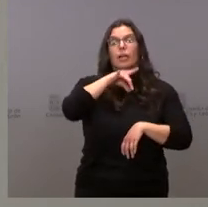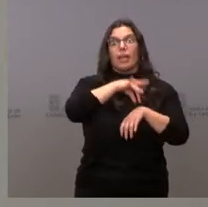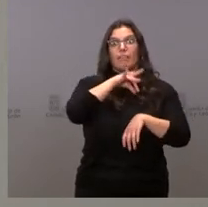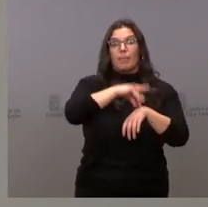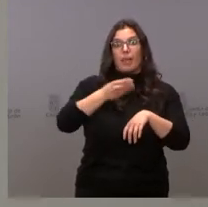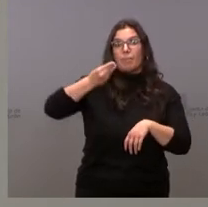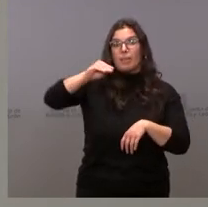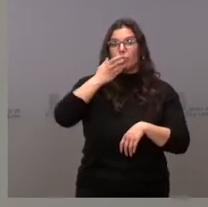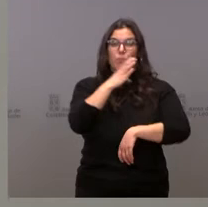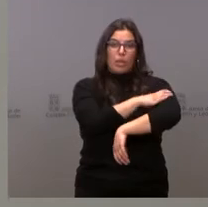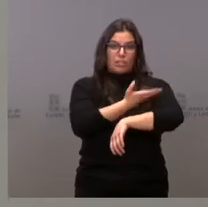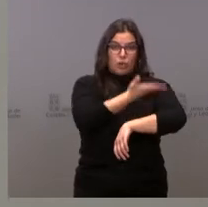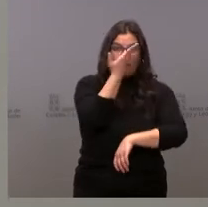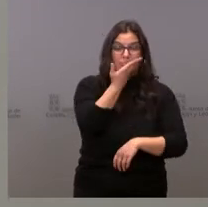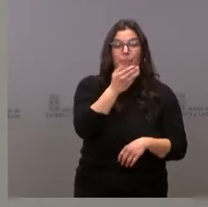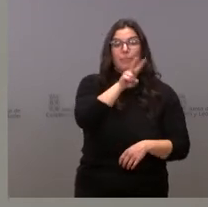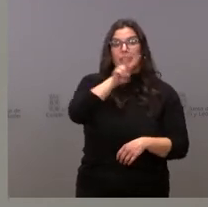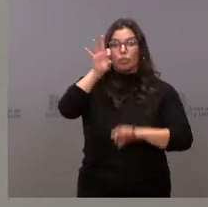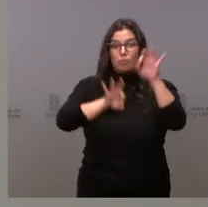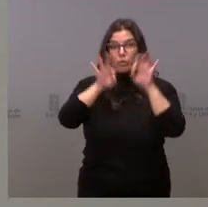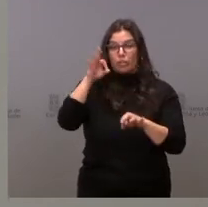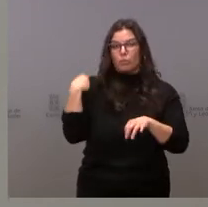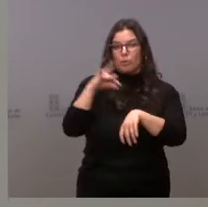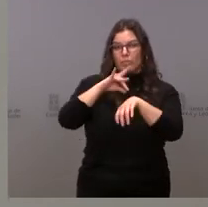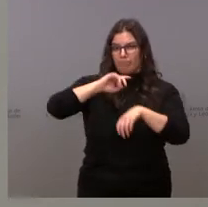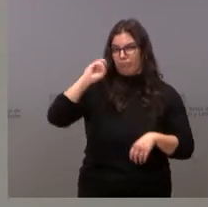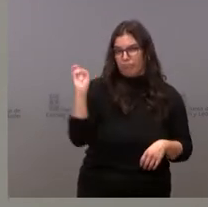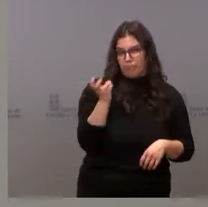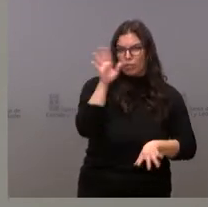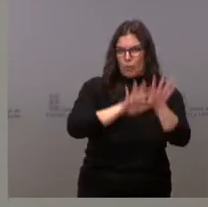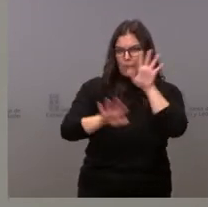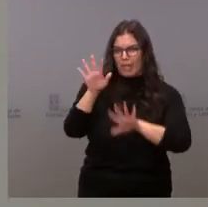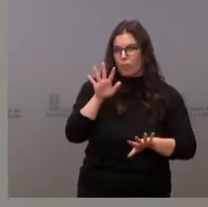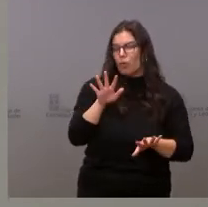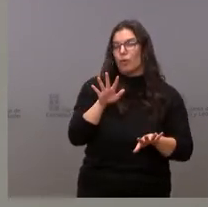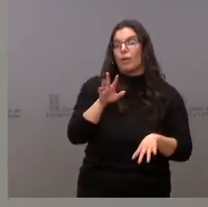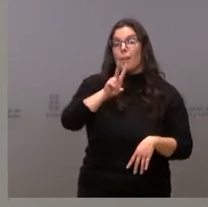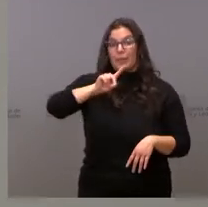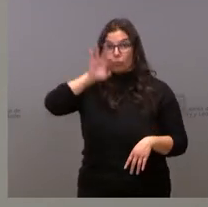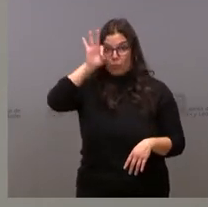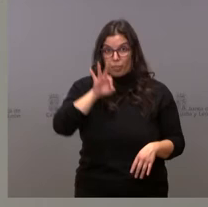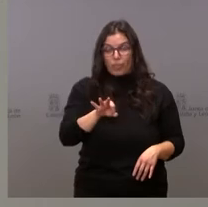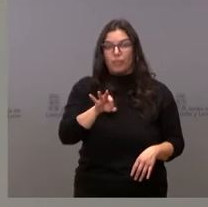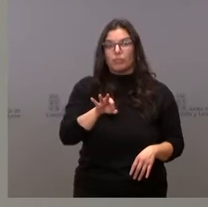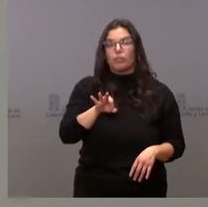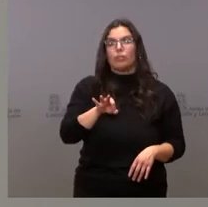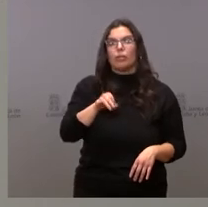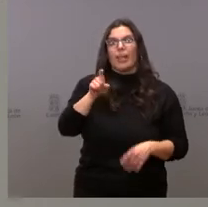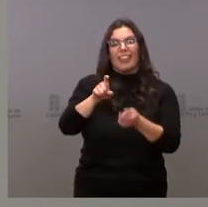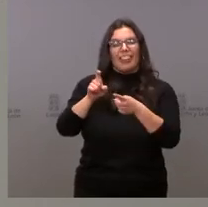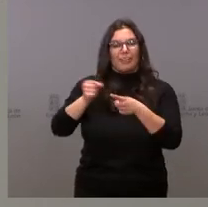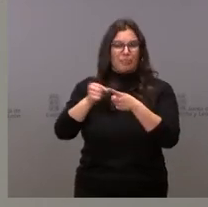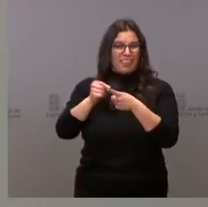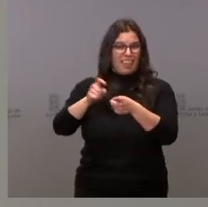el 27% son pacientes pluripatológicos con patologías complejas el 21 21% son pacientes diabéticos